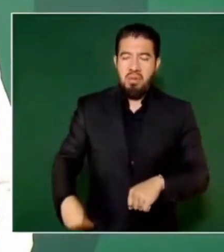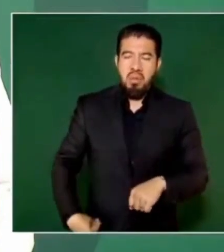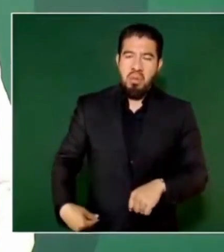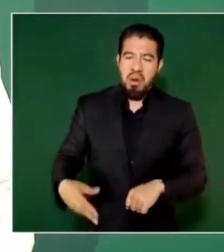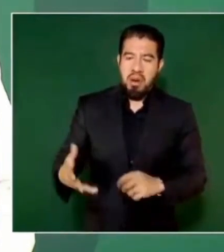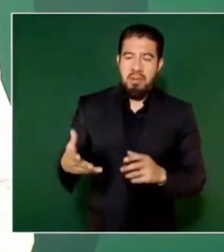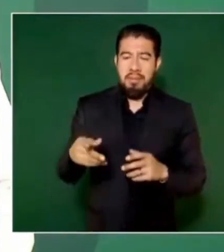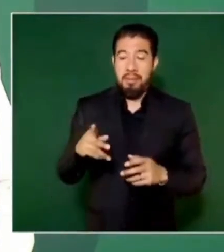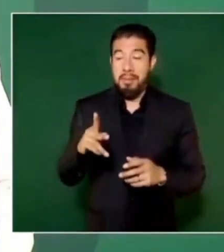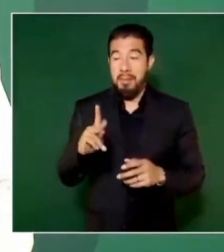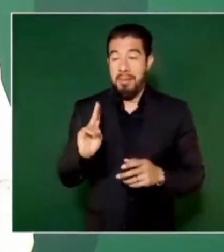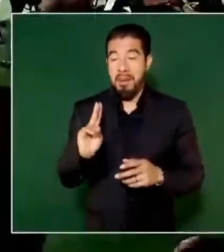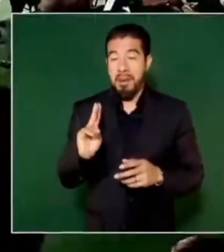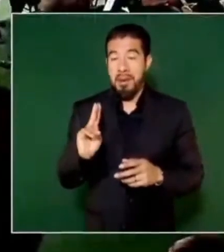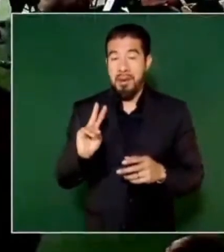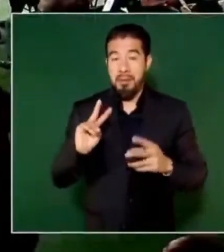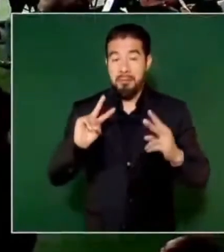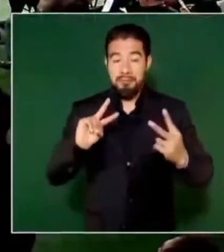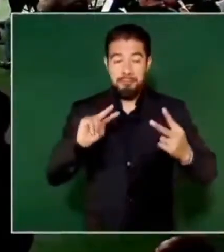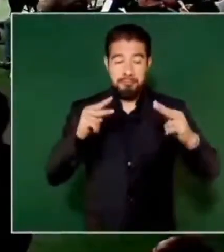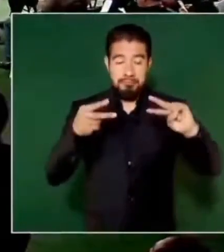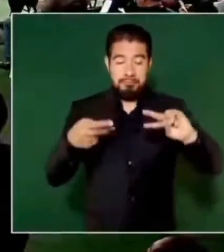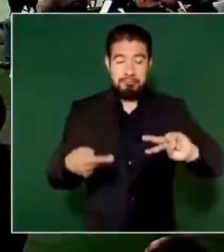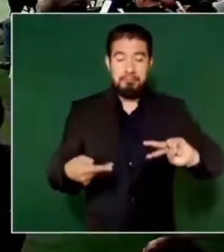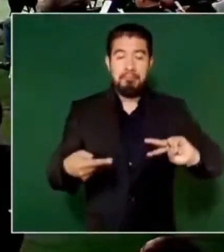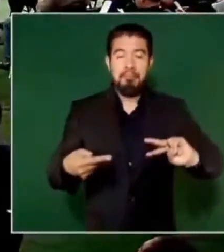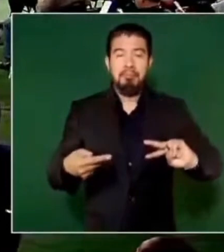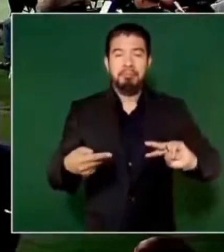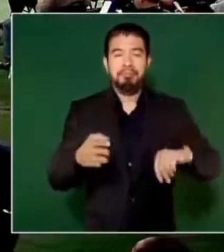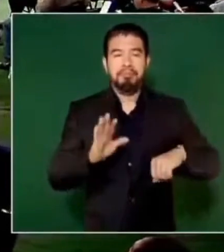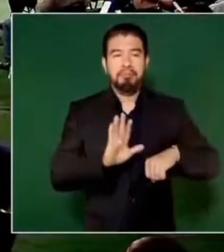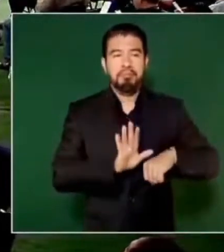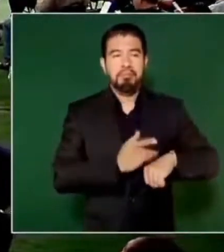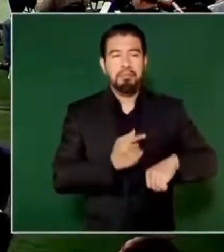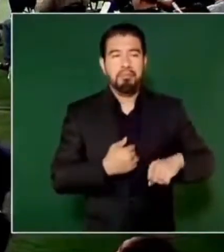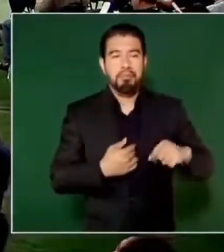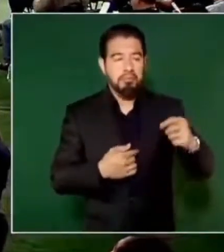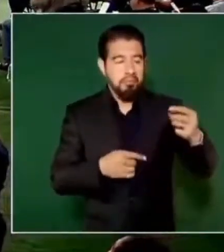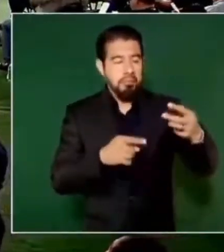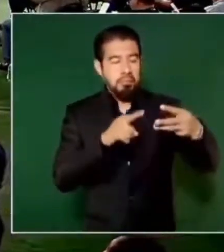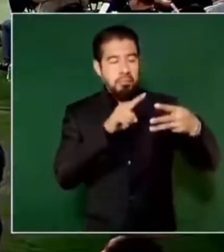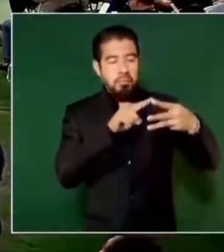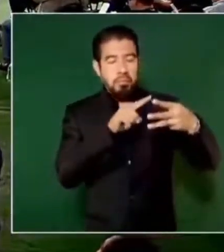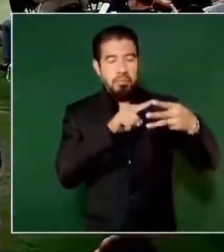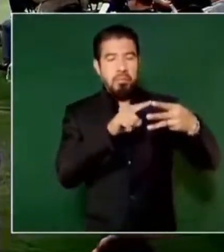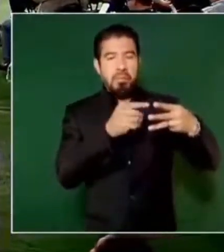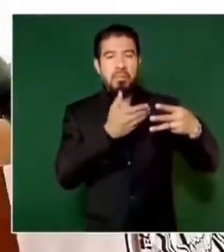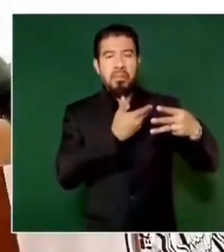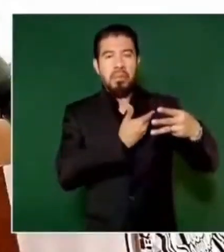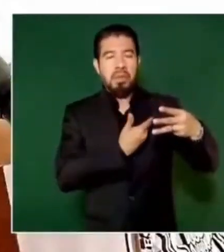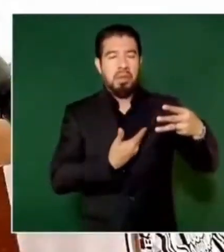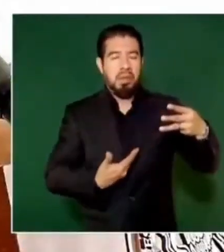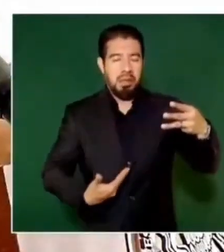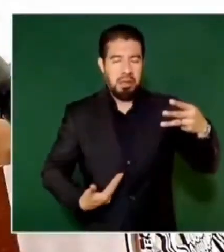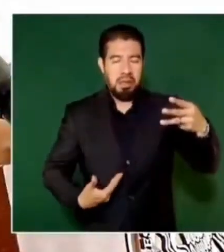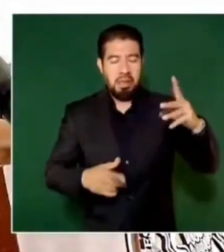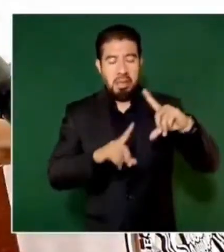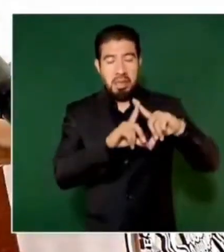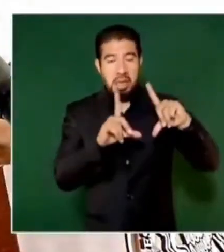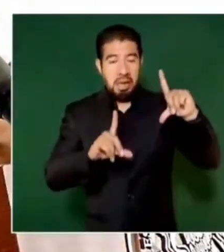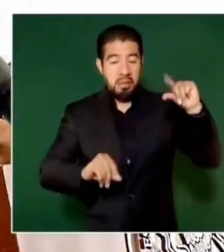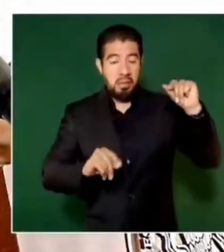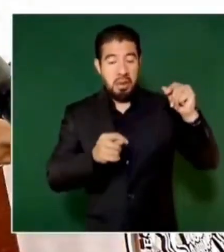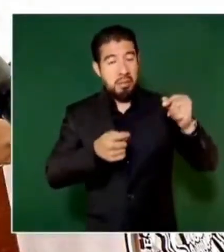cuando en realidad el mal ejemplo lo ponían los presidentes.